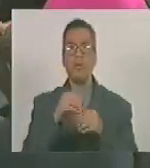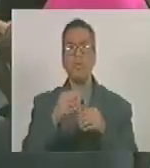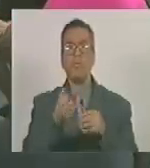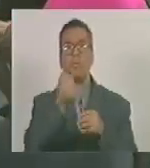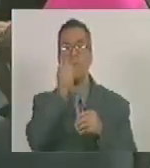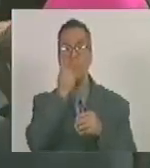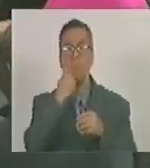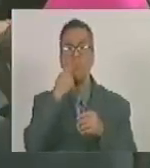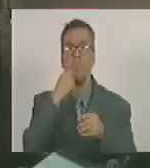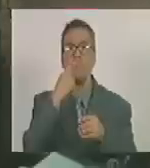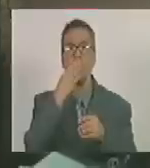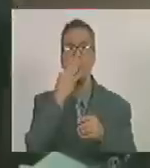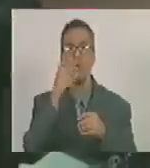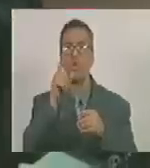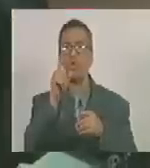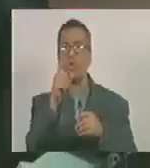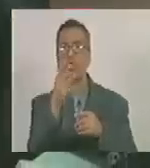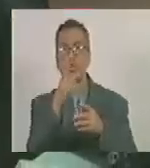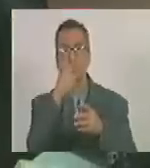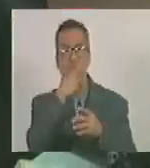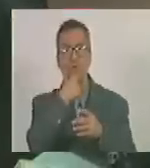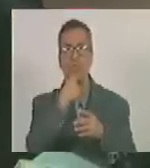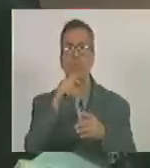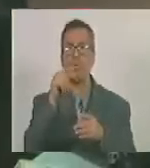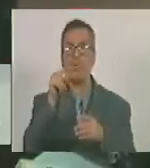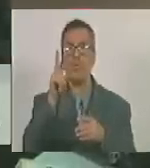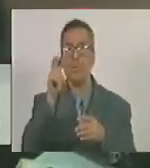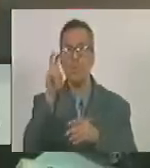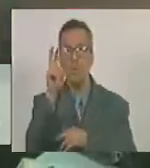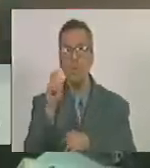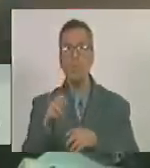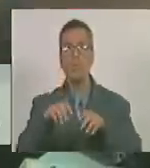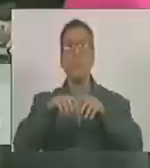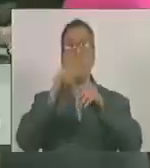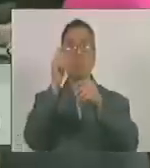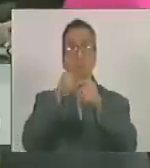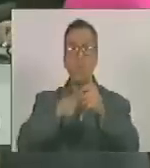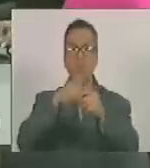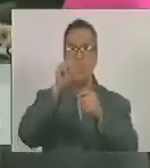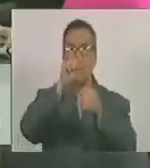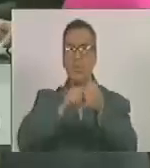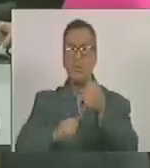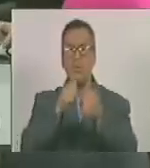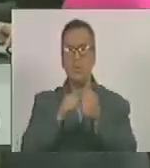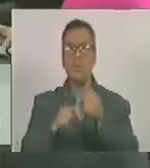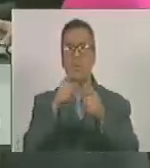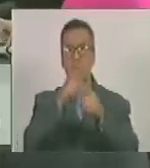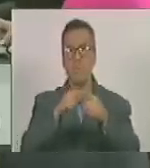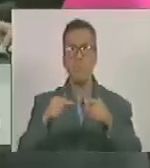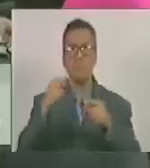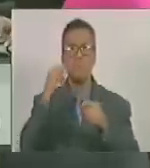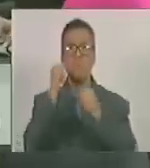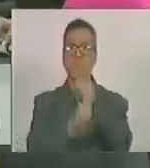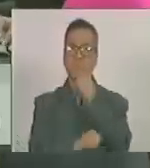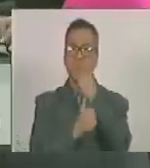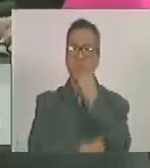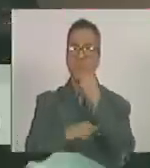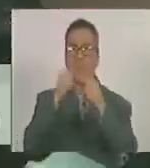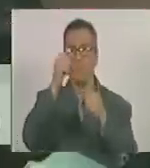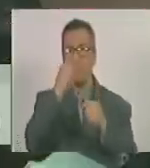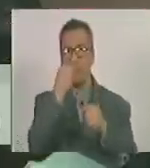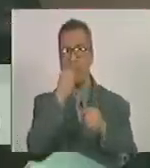Tomates, buenecitos los tomates. Zanahoria, muy sana la zanahoria. ¡Qué